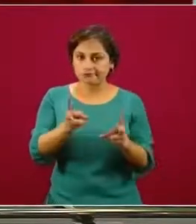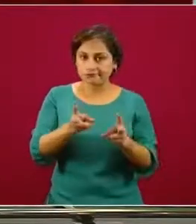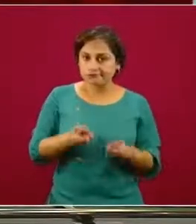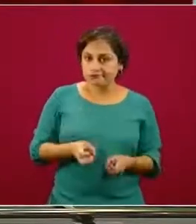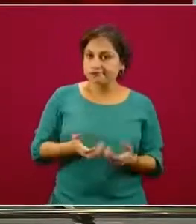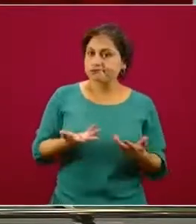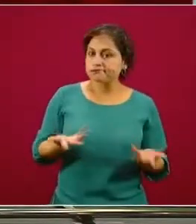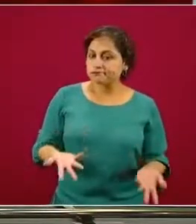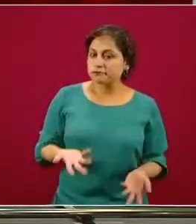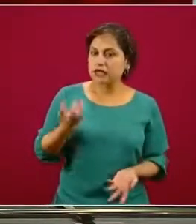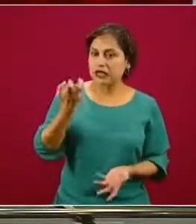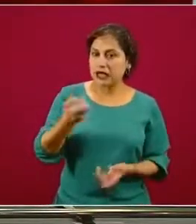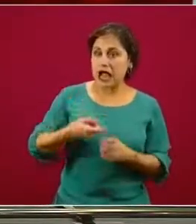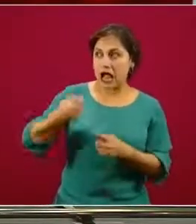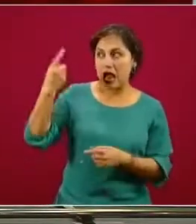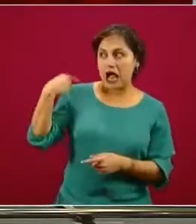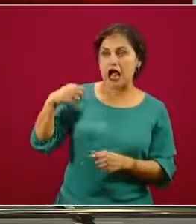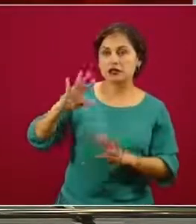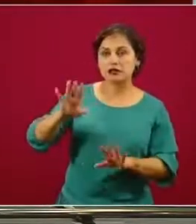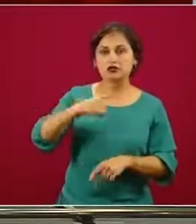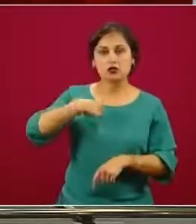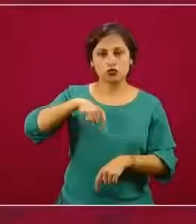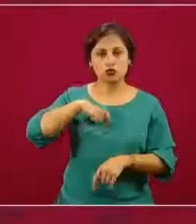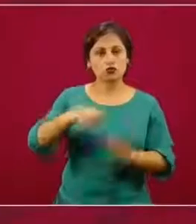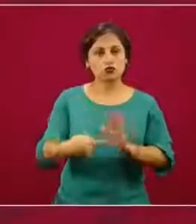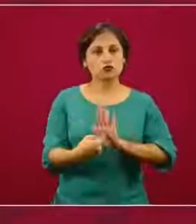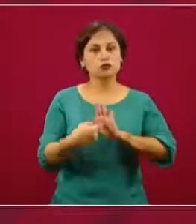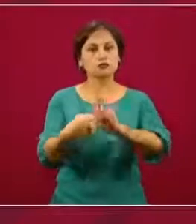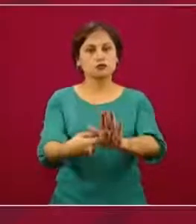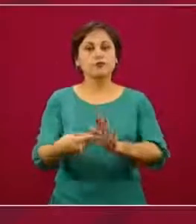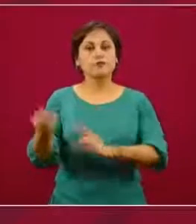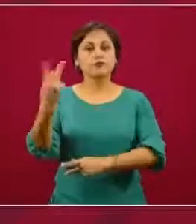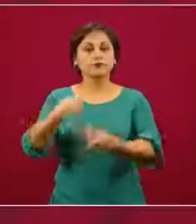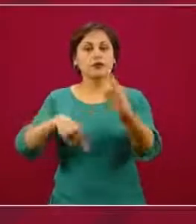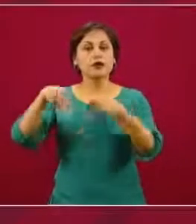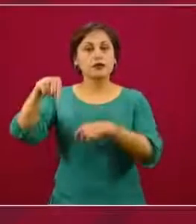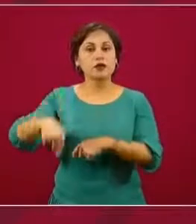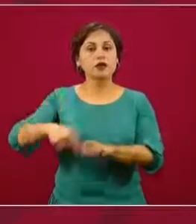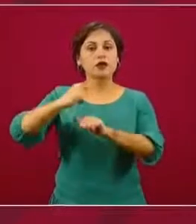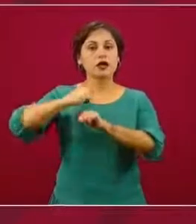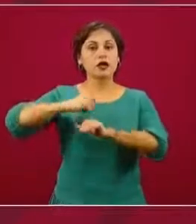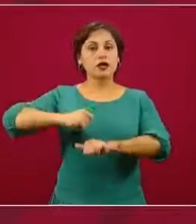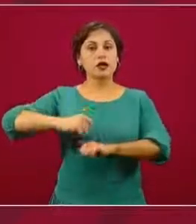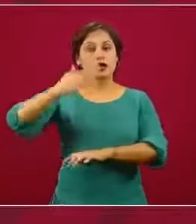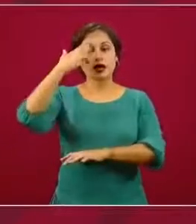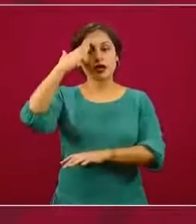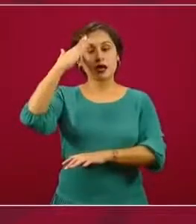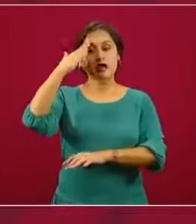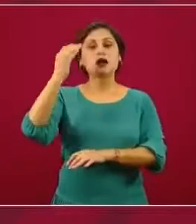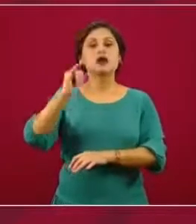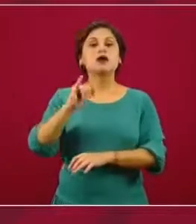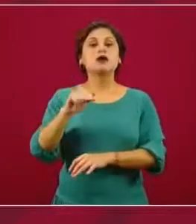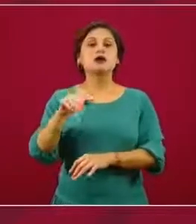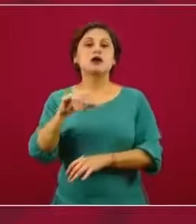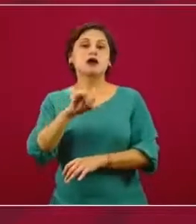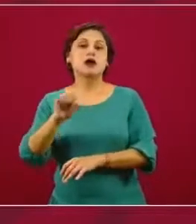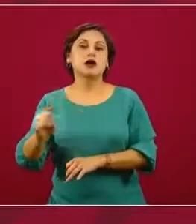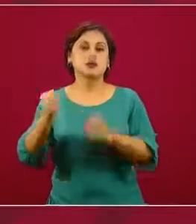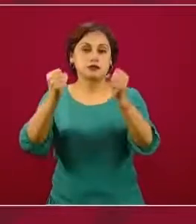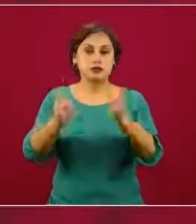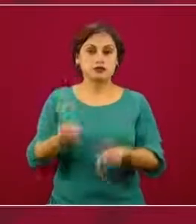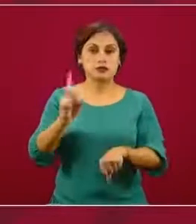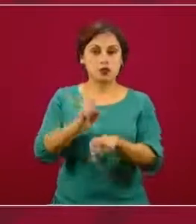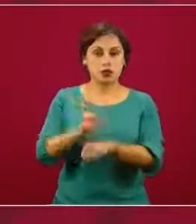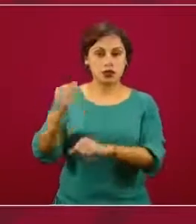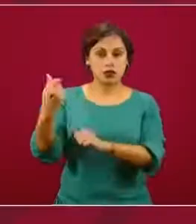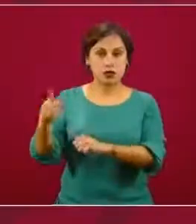ya cambió. Aquí presentamos, vino el encargado de la seguridad del Instituto Mexicano del Seguro Social, eso fue hace